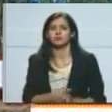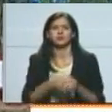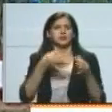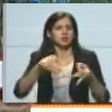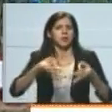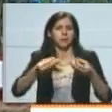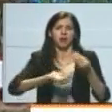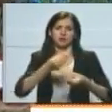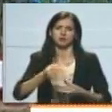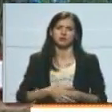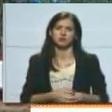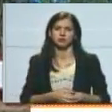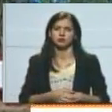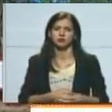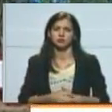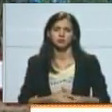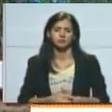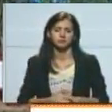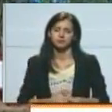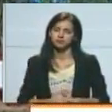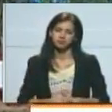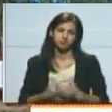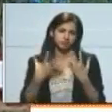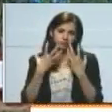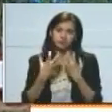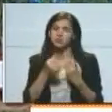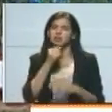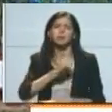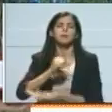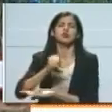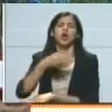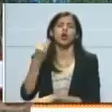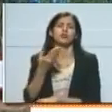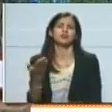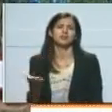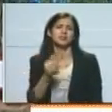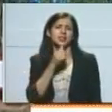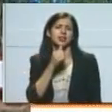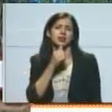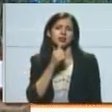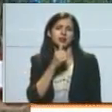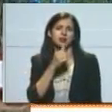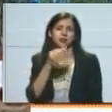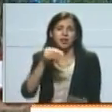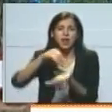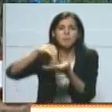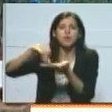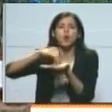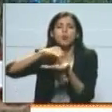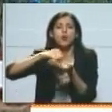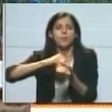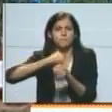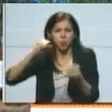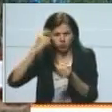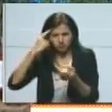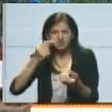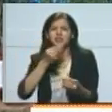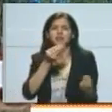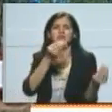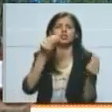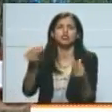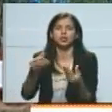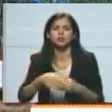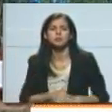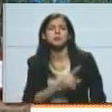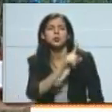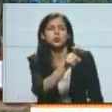Desgraciadamente ocurrió este hecho. ¿Quién asesinó al niño? ¿Quién le dio la pólvora, Requesén? ¿Quién